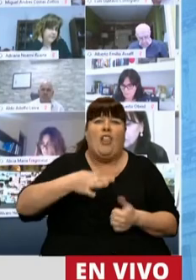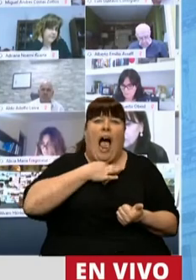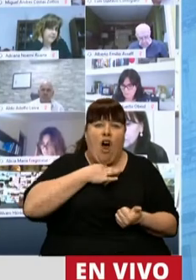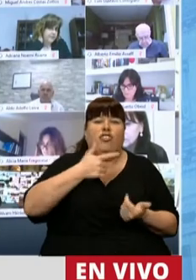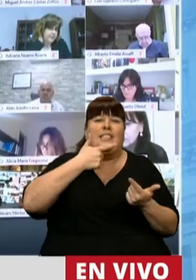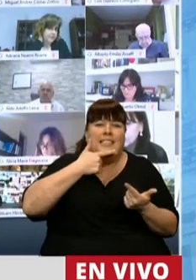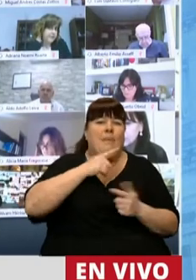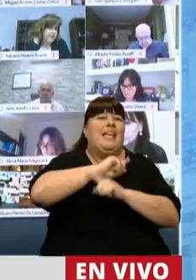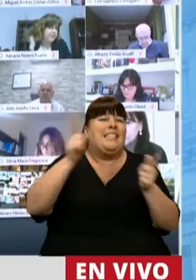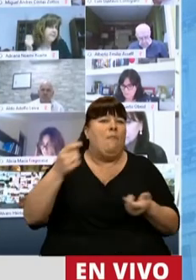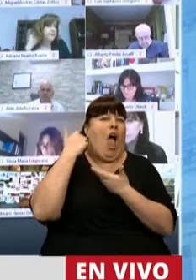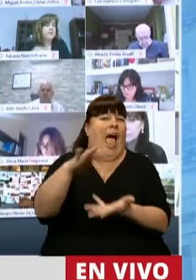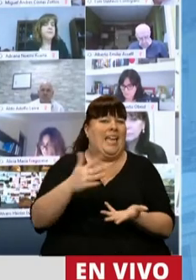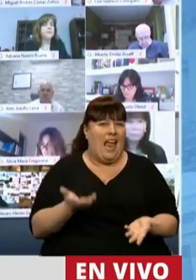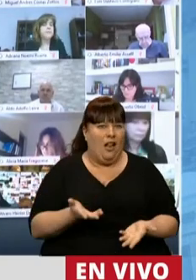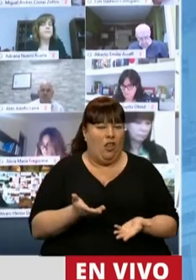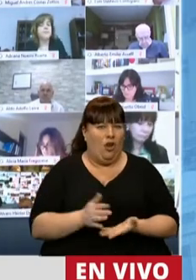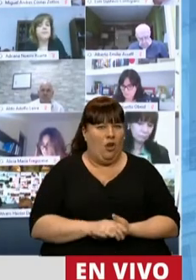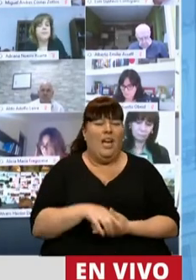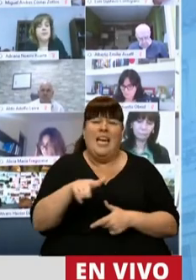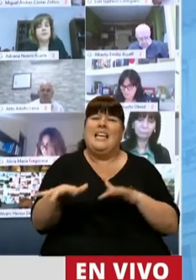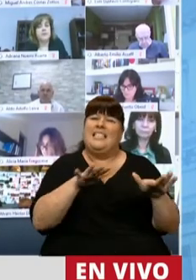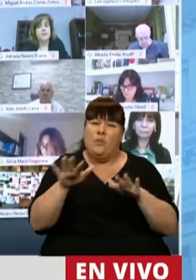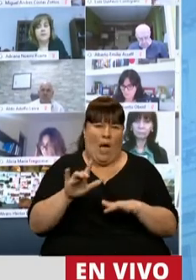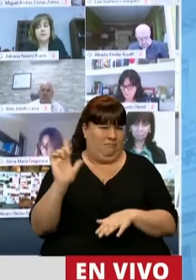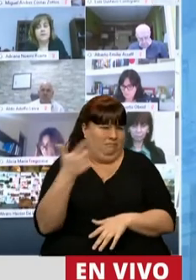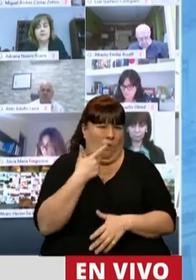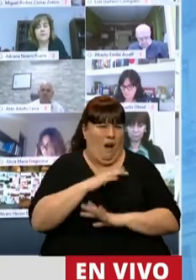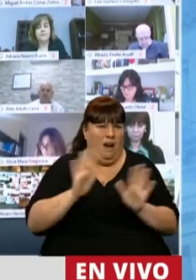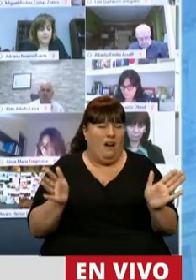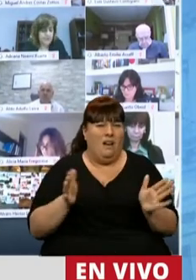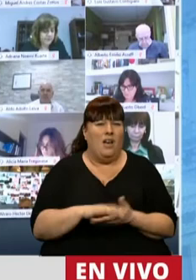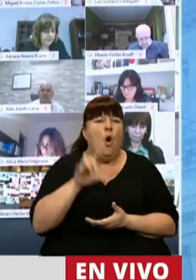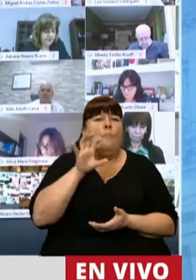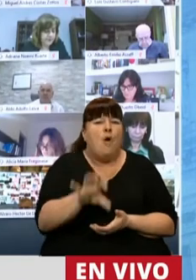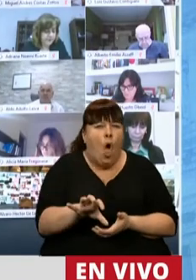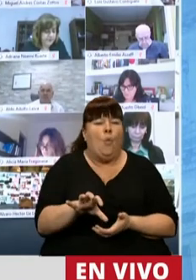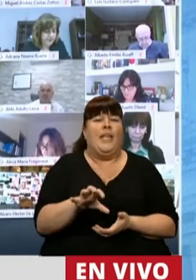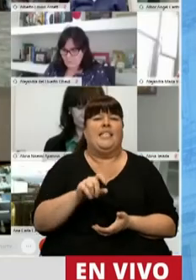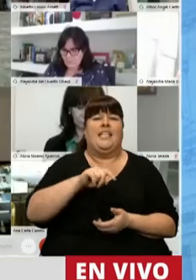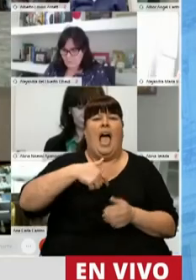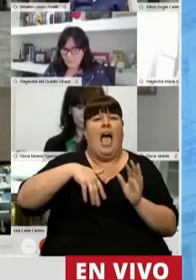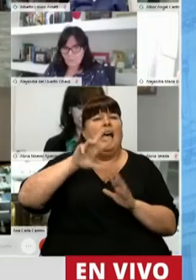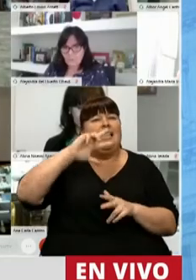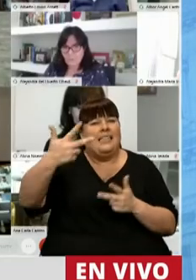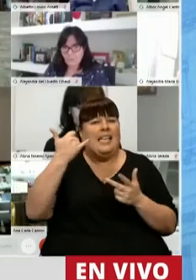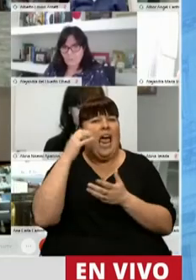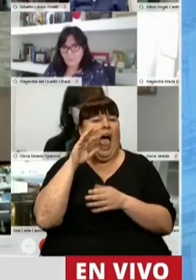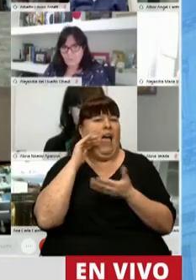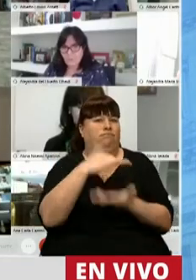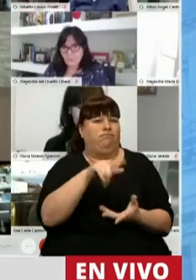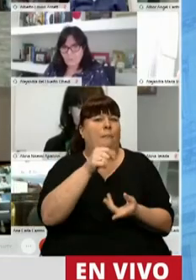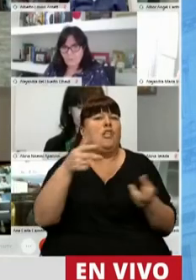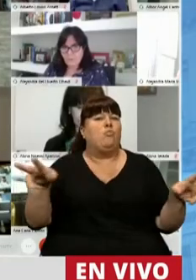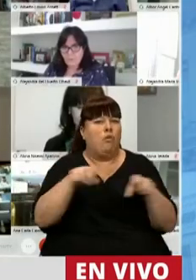de agosto, septiembre y tampoco el aguinaldo. Es una situación inexplicable en una provincia que tiene una tercera fuente de financiamiento